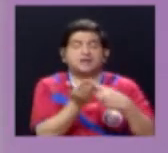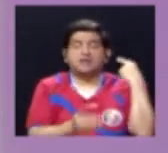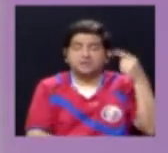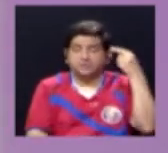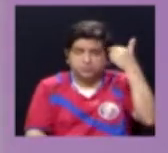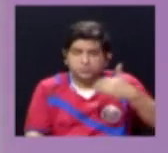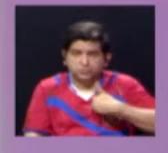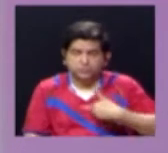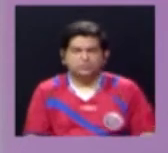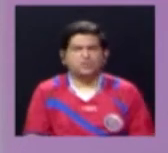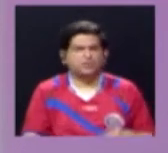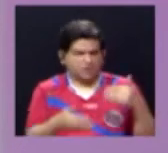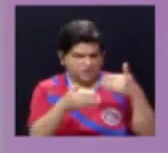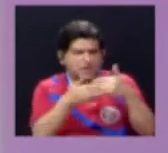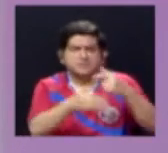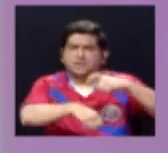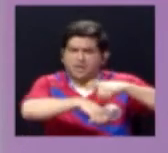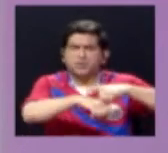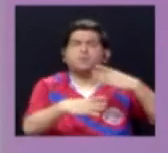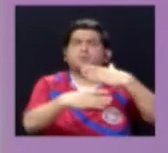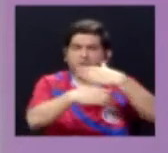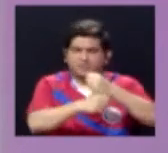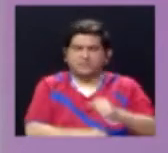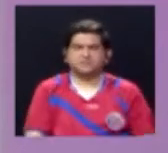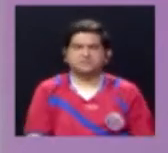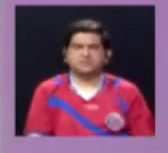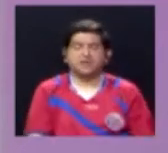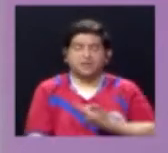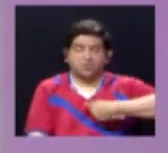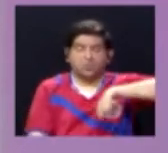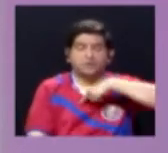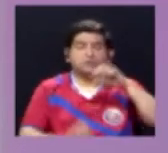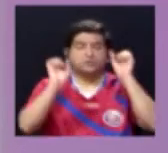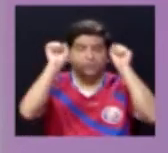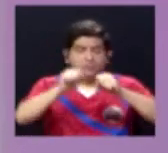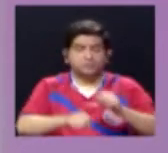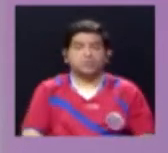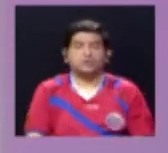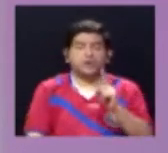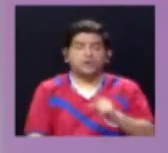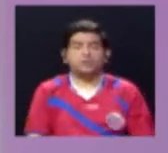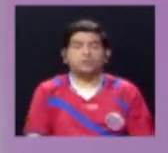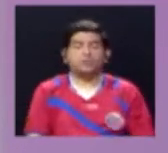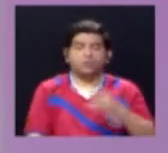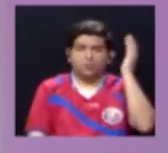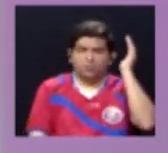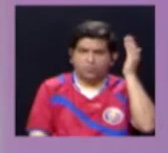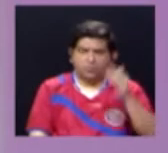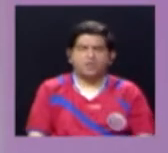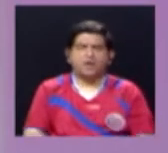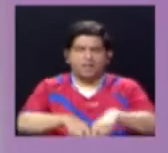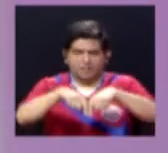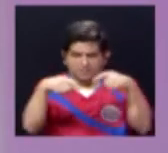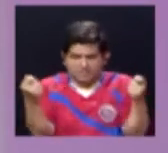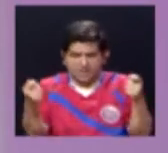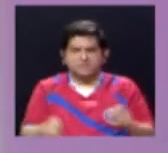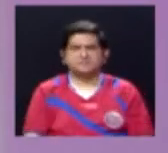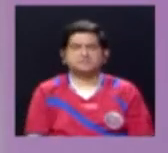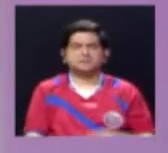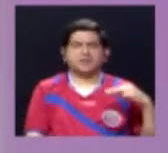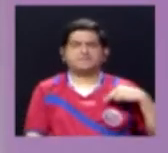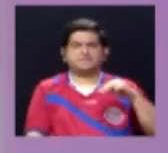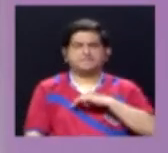estado recientemente lo hicimos lo hicimos cuando logramos hacer una conferencia de prensa con el ministro